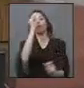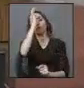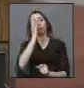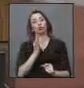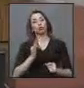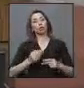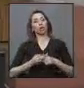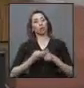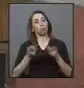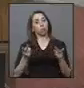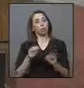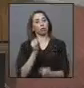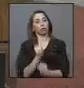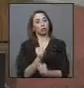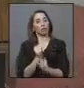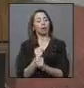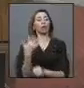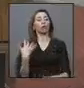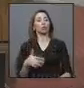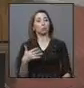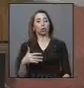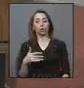es importante y esencial.